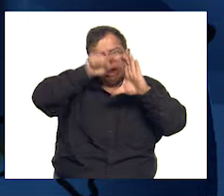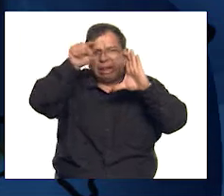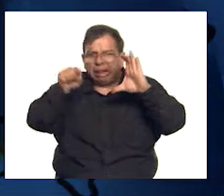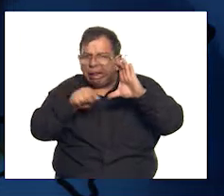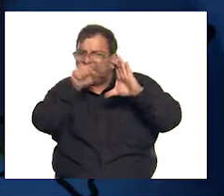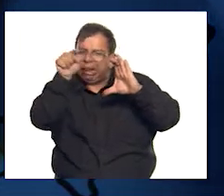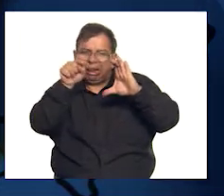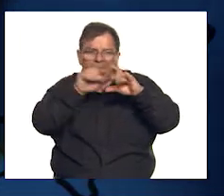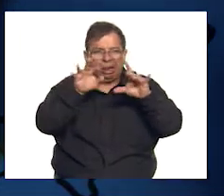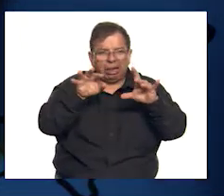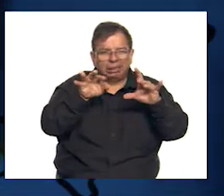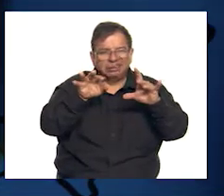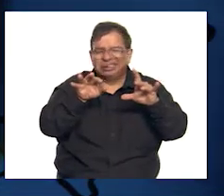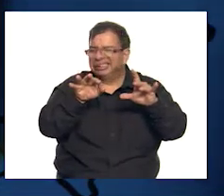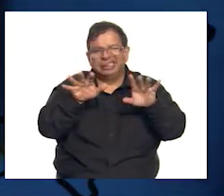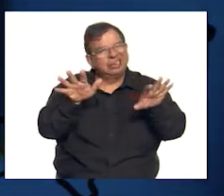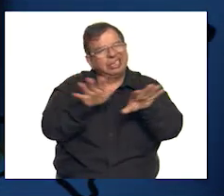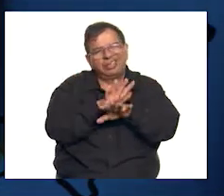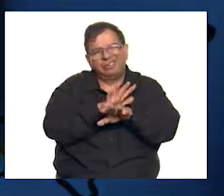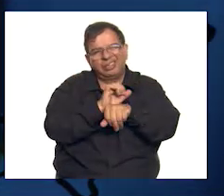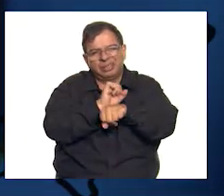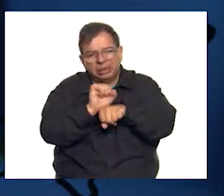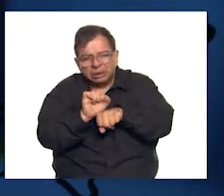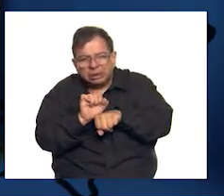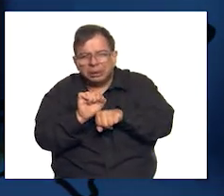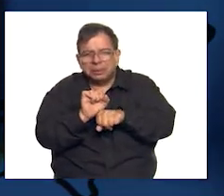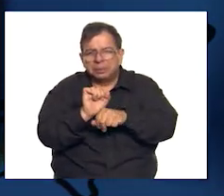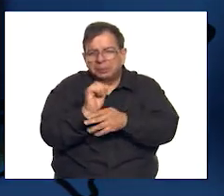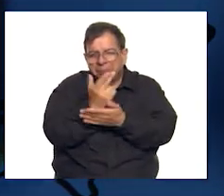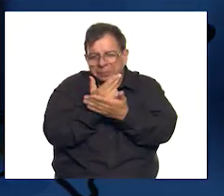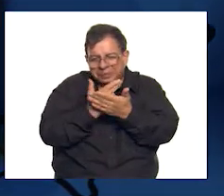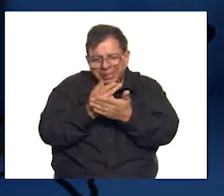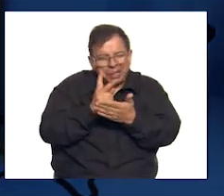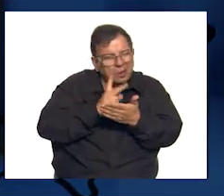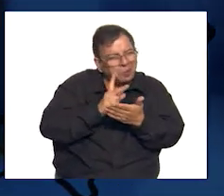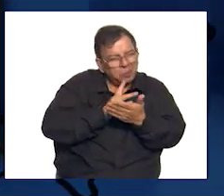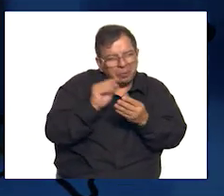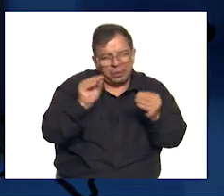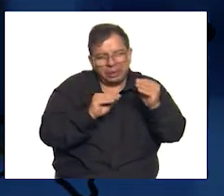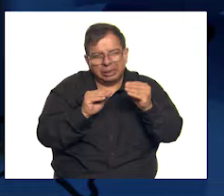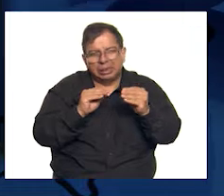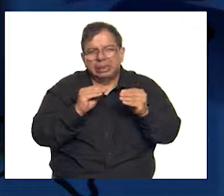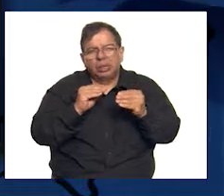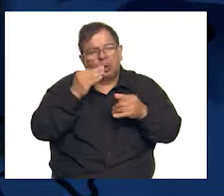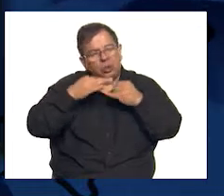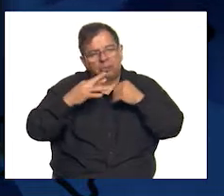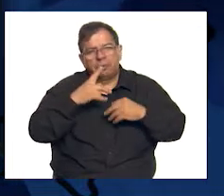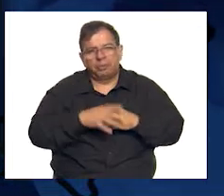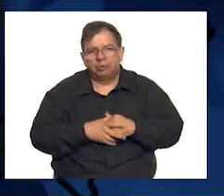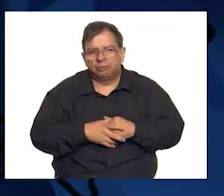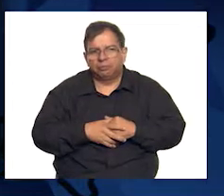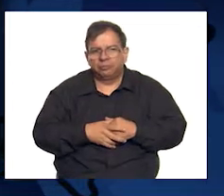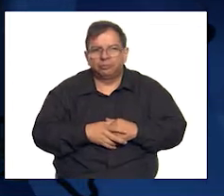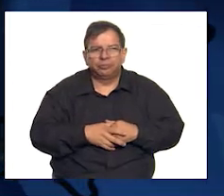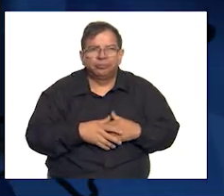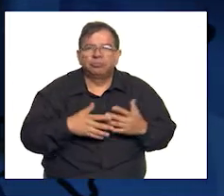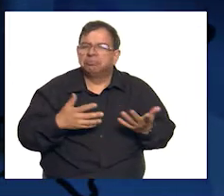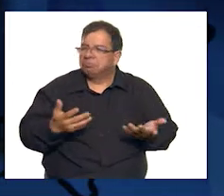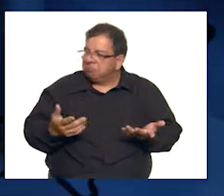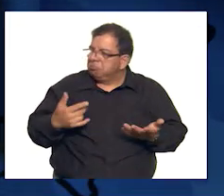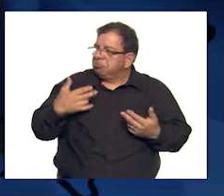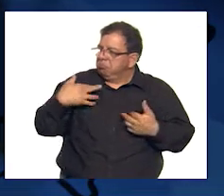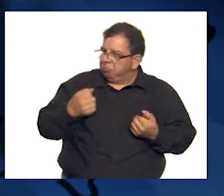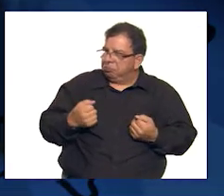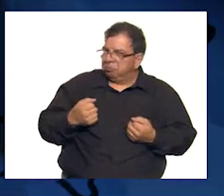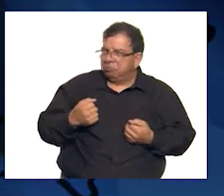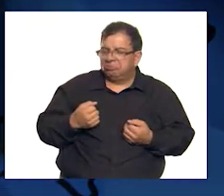opté por algo pues más sencillo, modifiqué algunas cosas de mi boceto esquema y al final quedó mejor. Tienes razón, María. A mí también me pareció